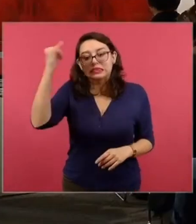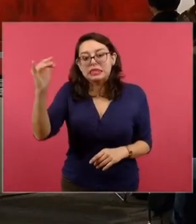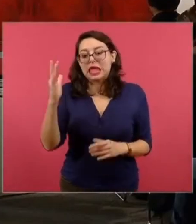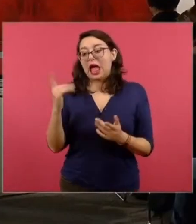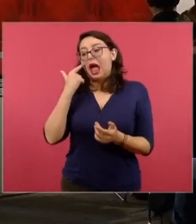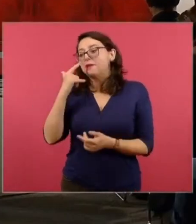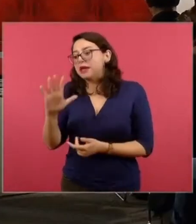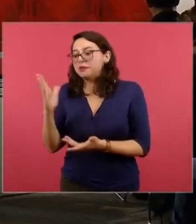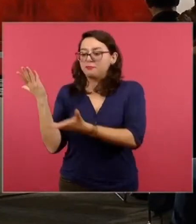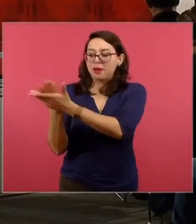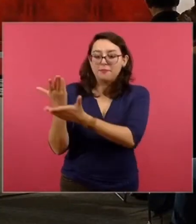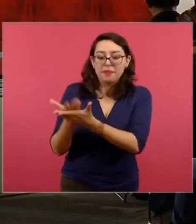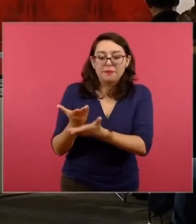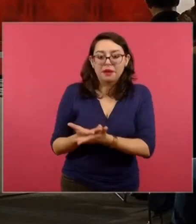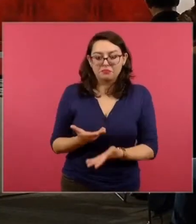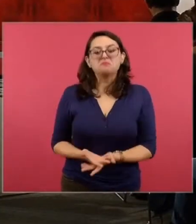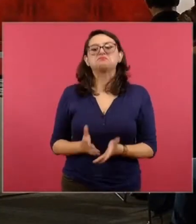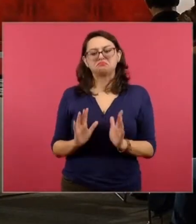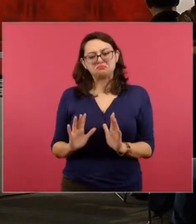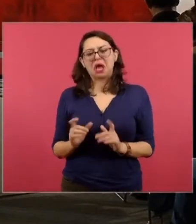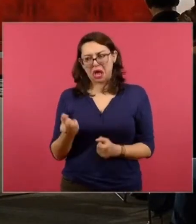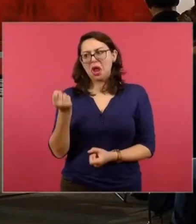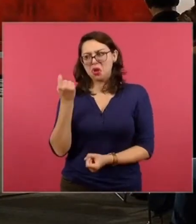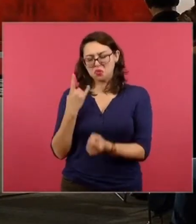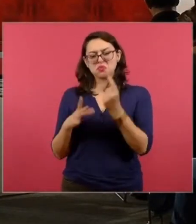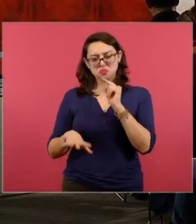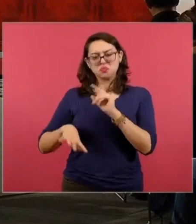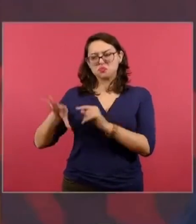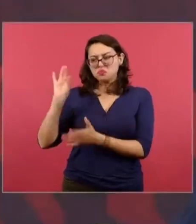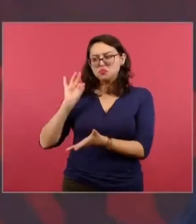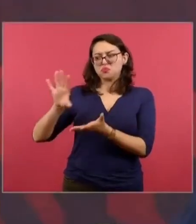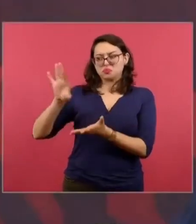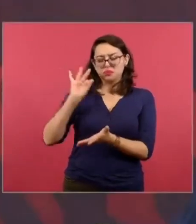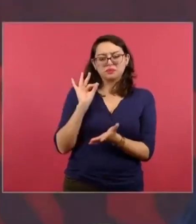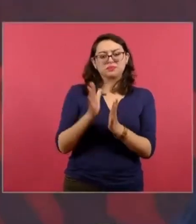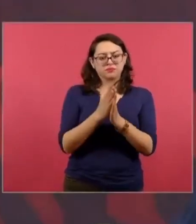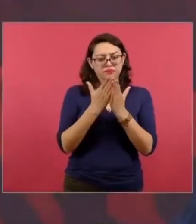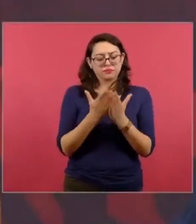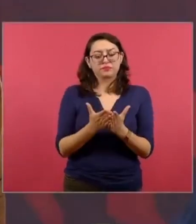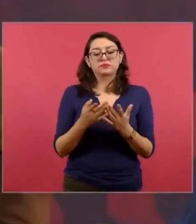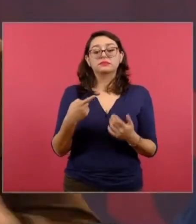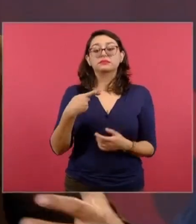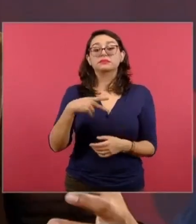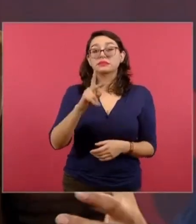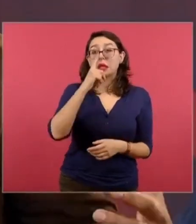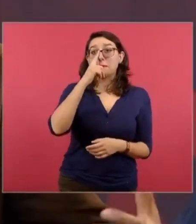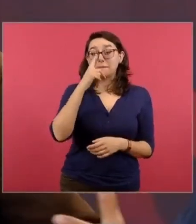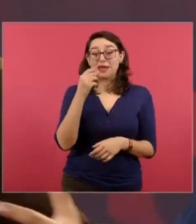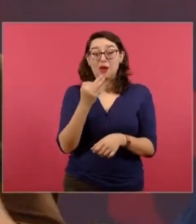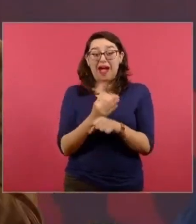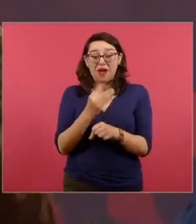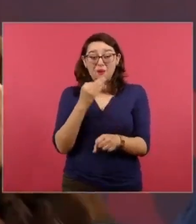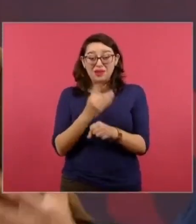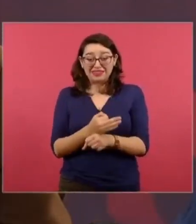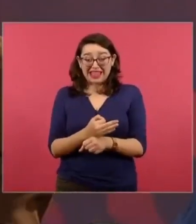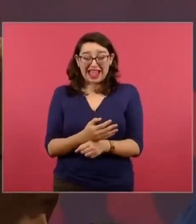como libros de texto, y llegaron algunos buenos ejemplares. Y se discutió en su momento, pero nunca hubo un